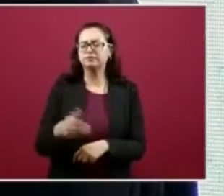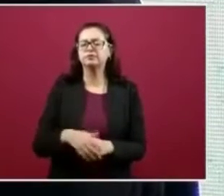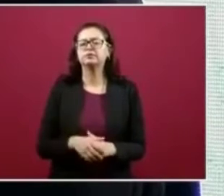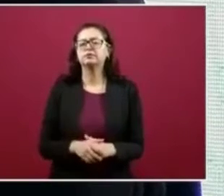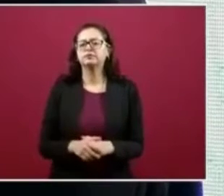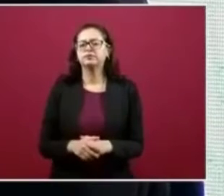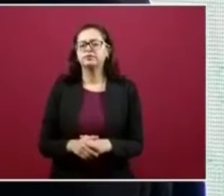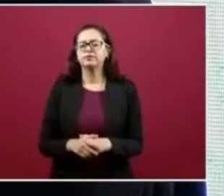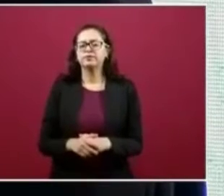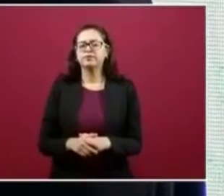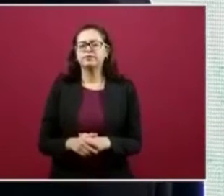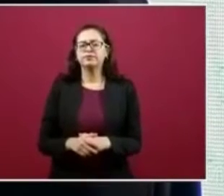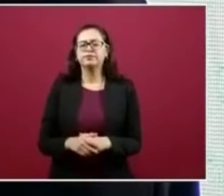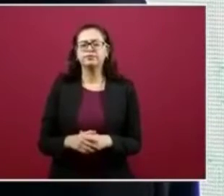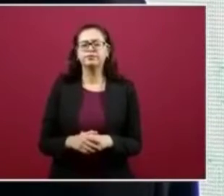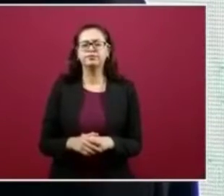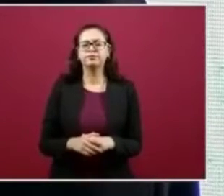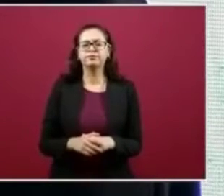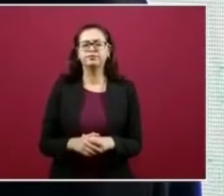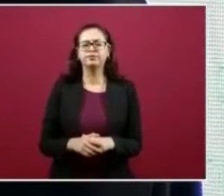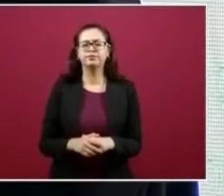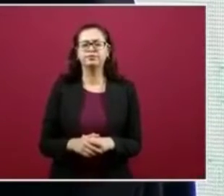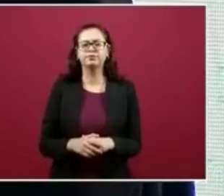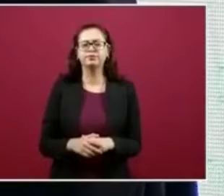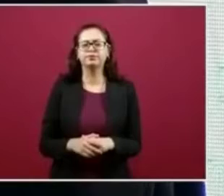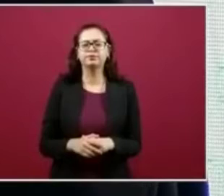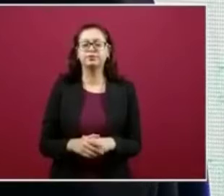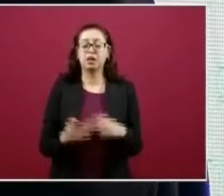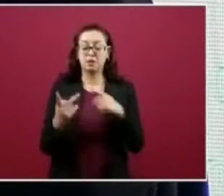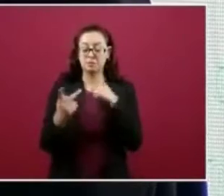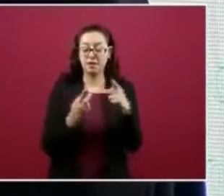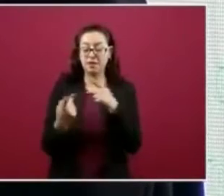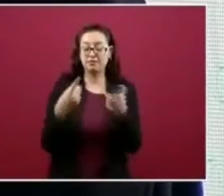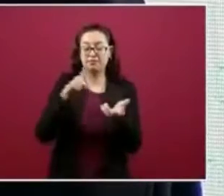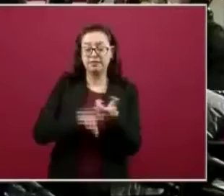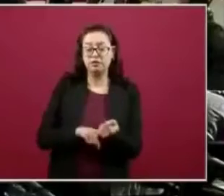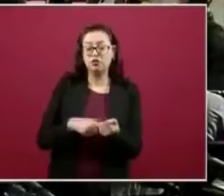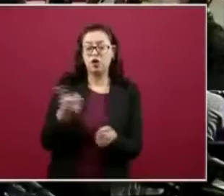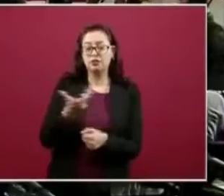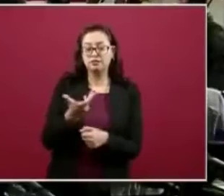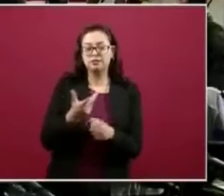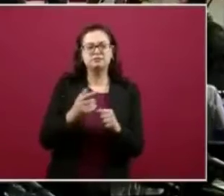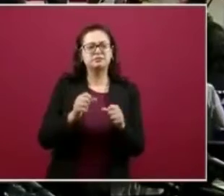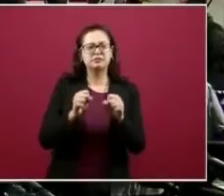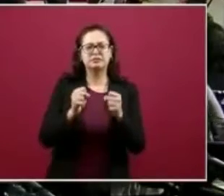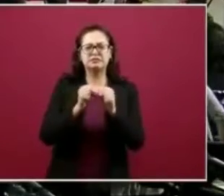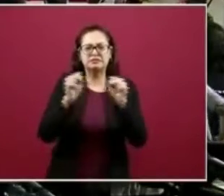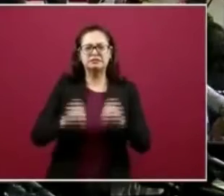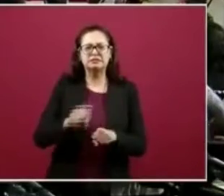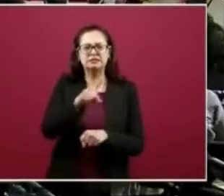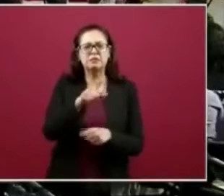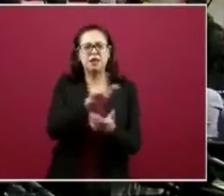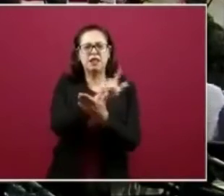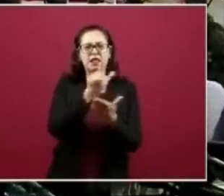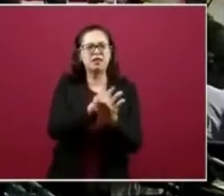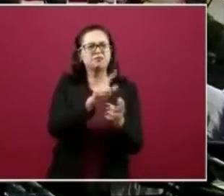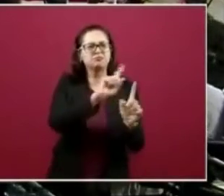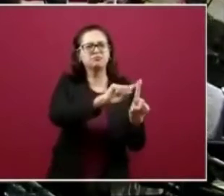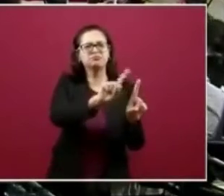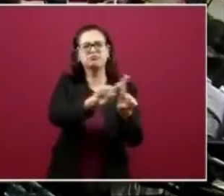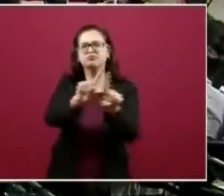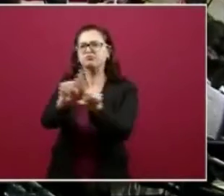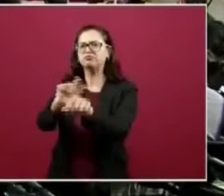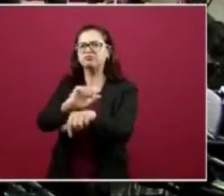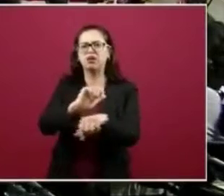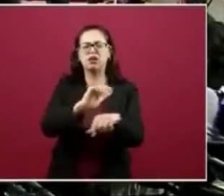plan serán instrumentadas a través de los diferentes sistemas y mecanismos que ya están creados por las leyes.